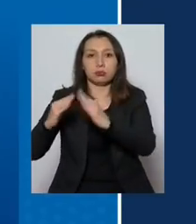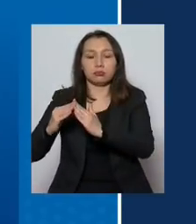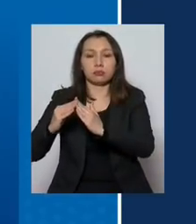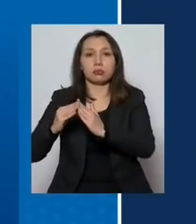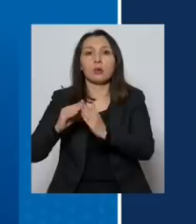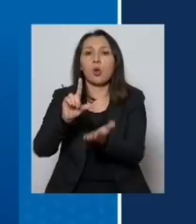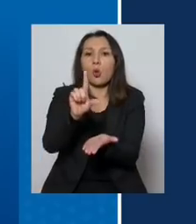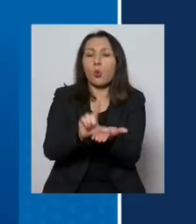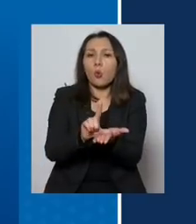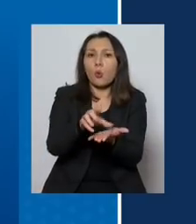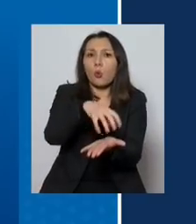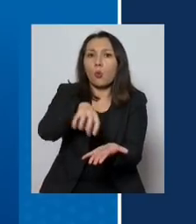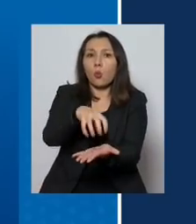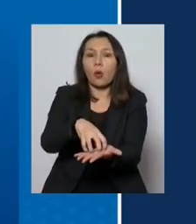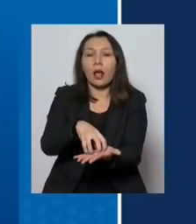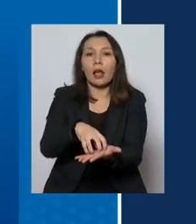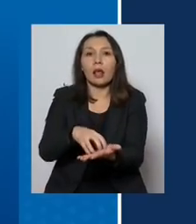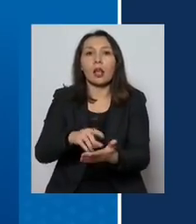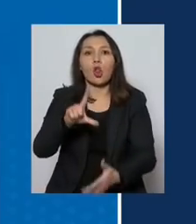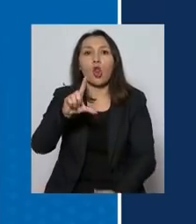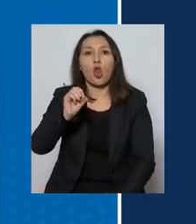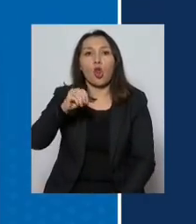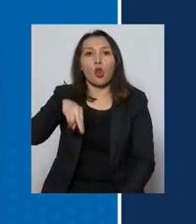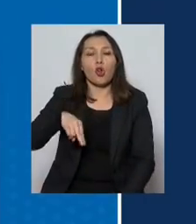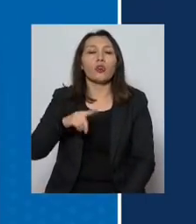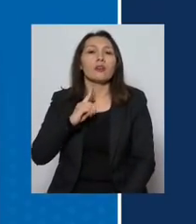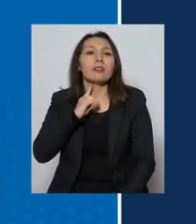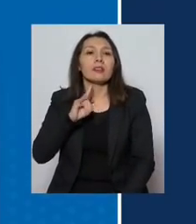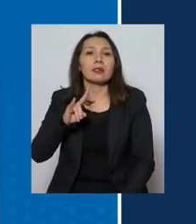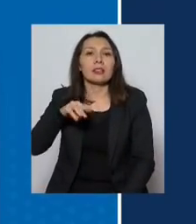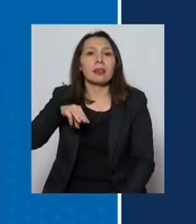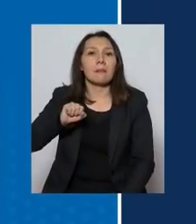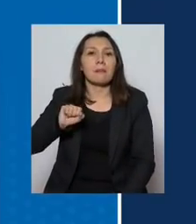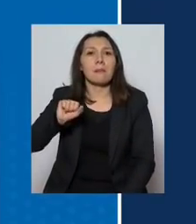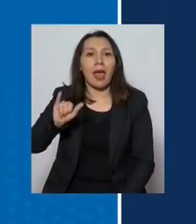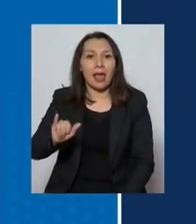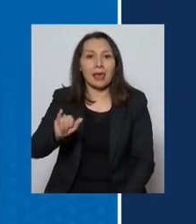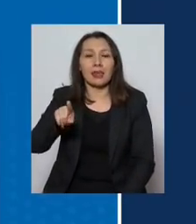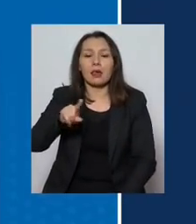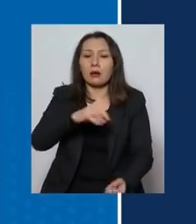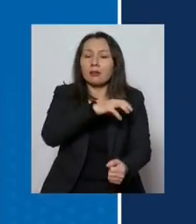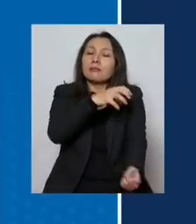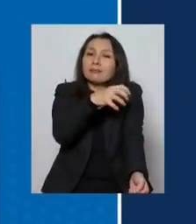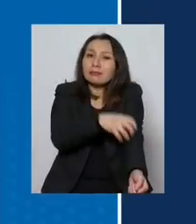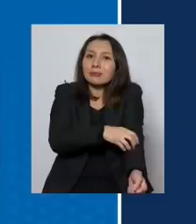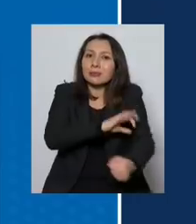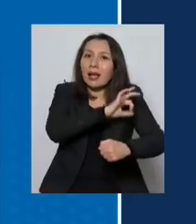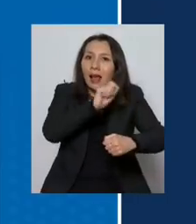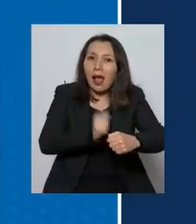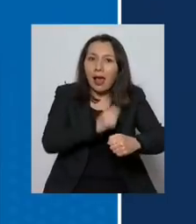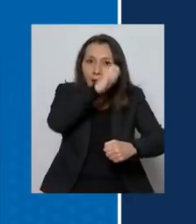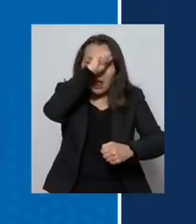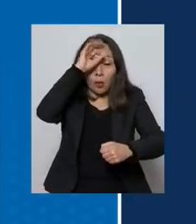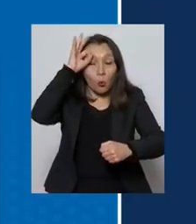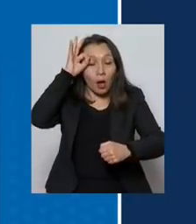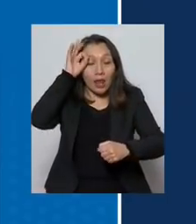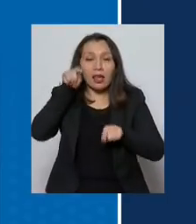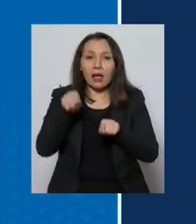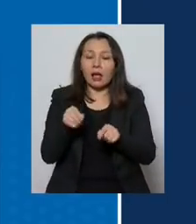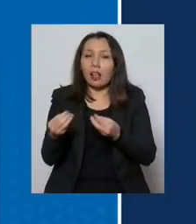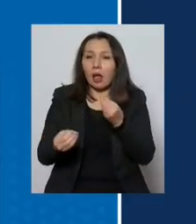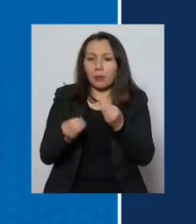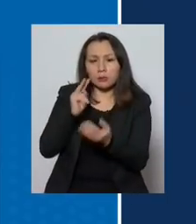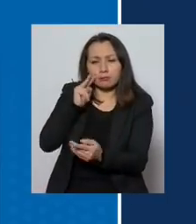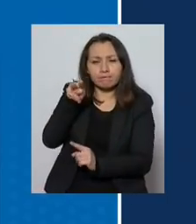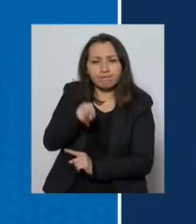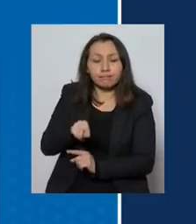la localidad de Lonquimay, región de la Araucanía, y esto es porque allí, a